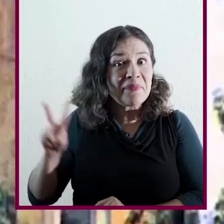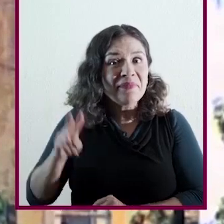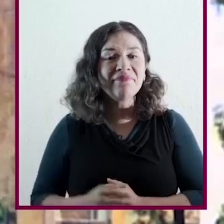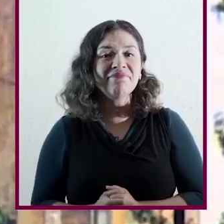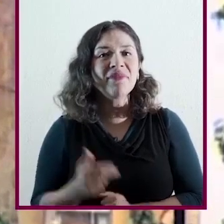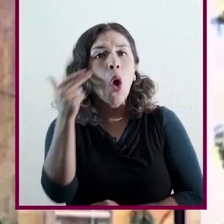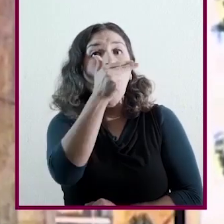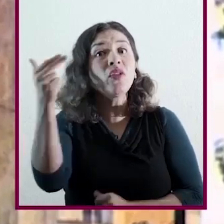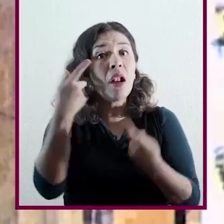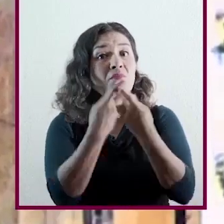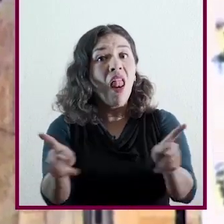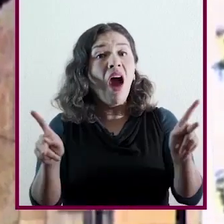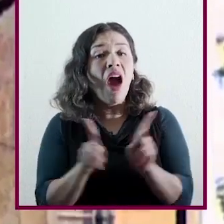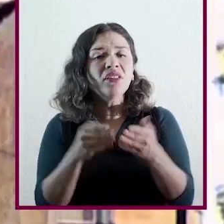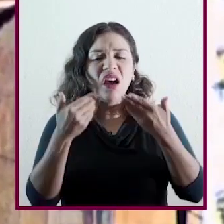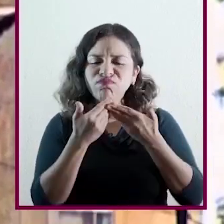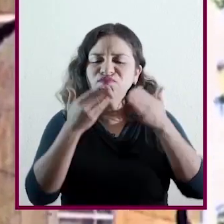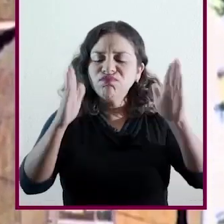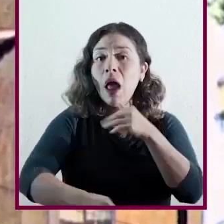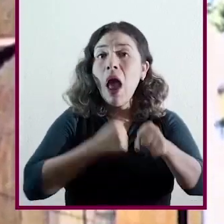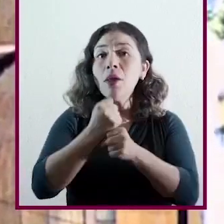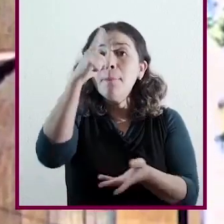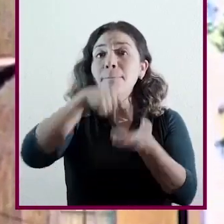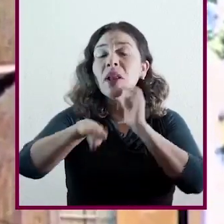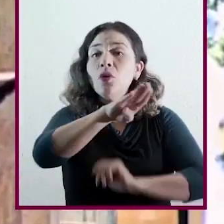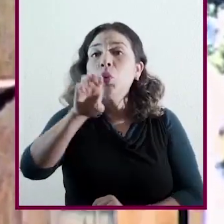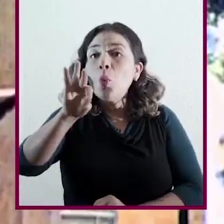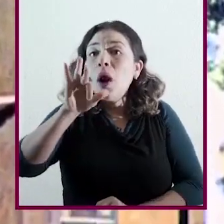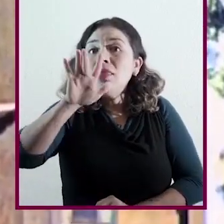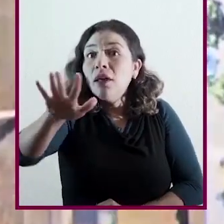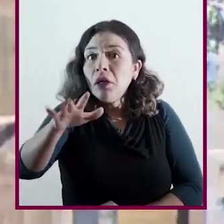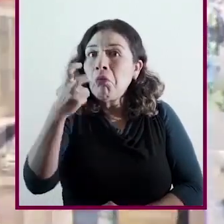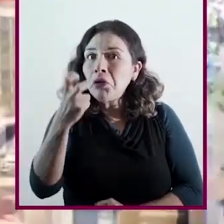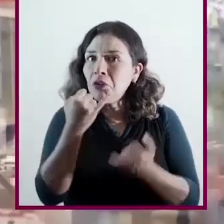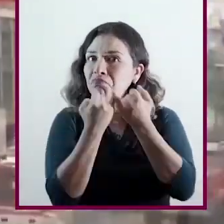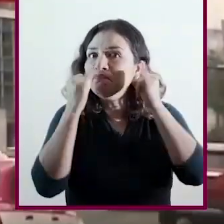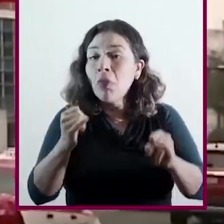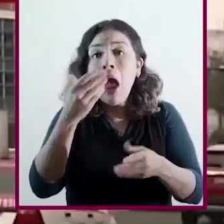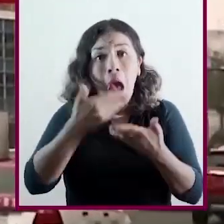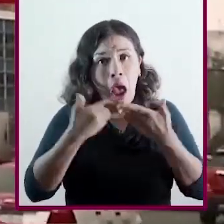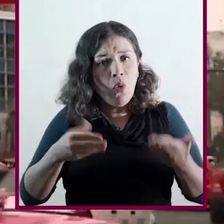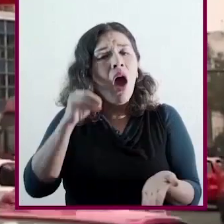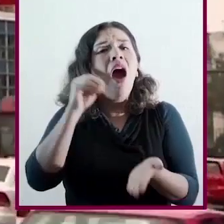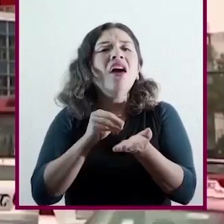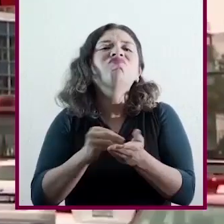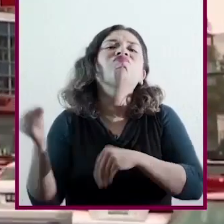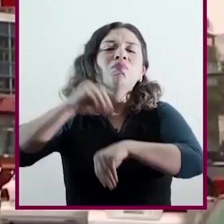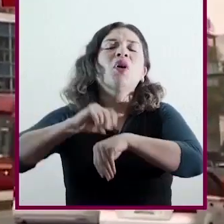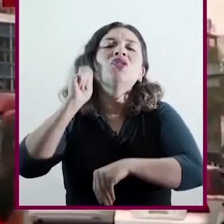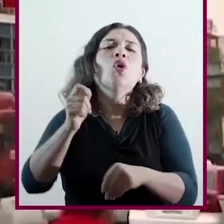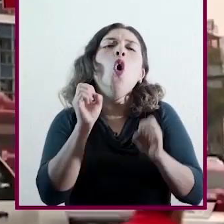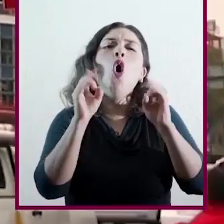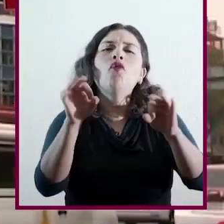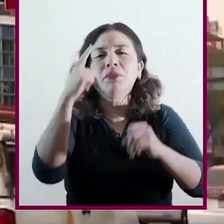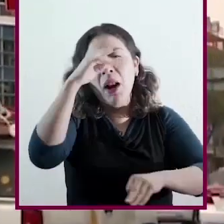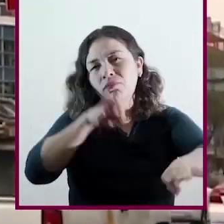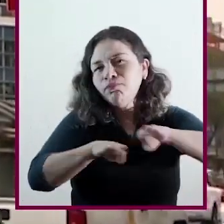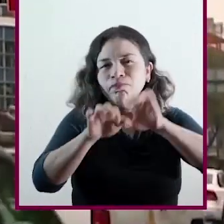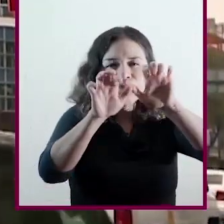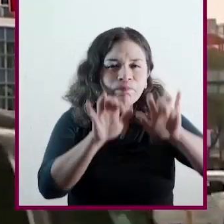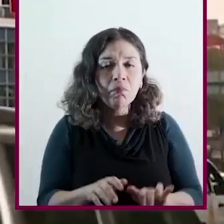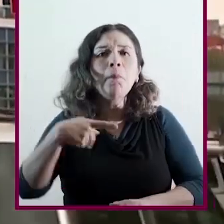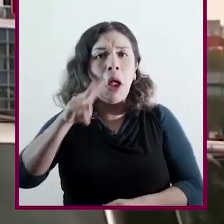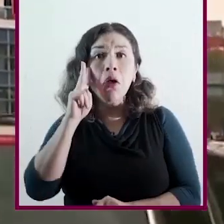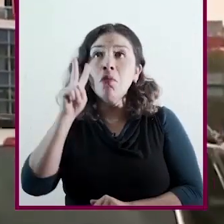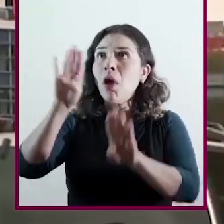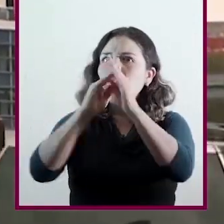zona. El Hotel Plaza abrió sus puertas en 1945 y ahora está ocupado por oficinas.